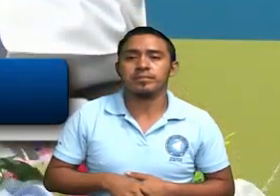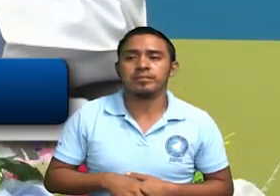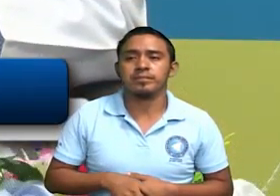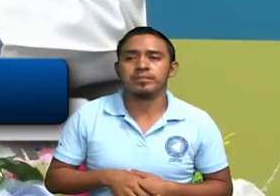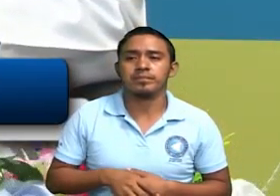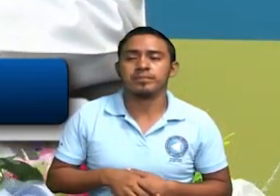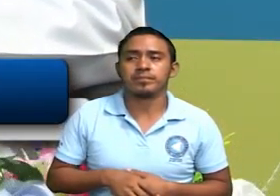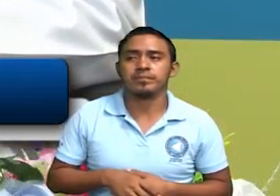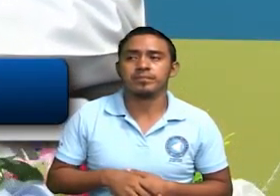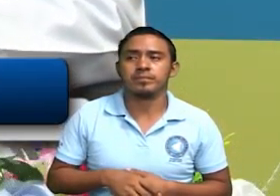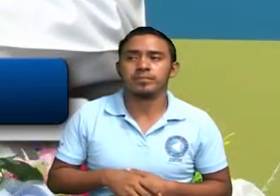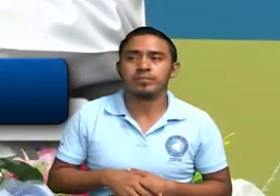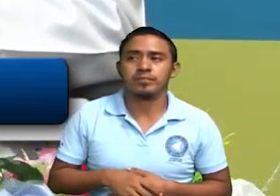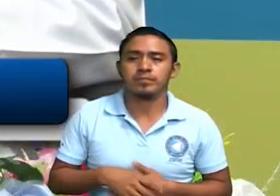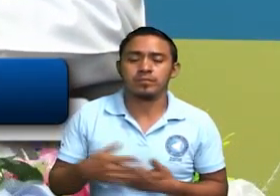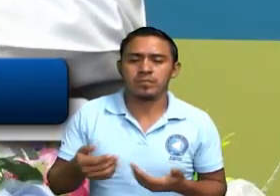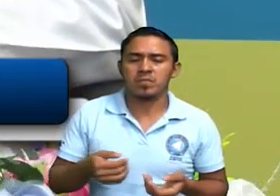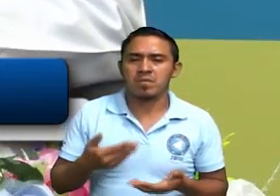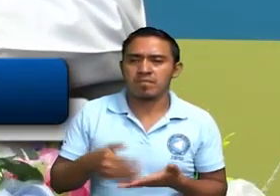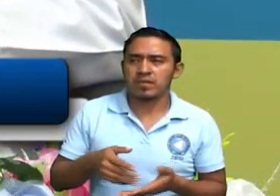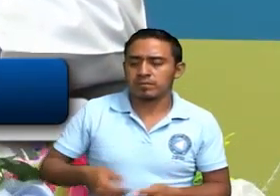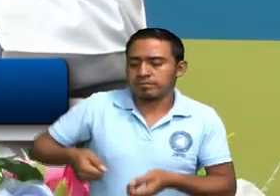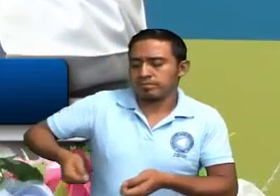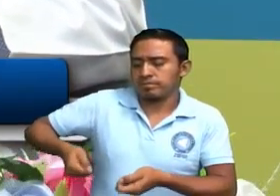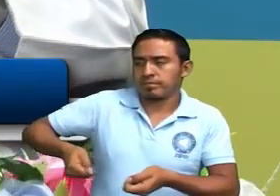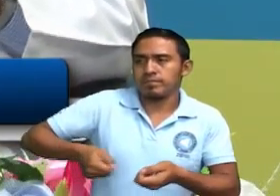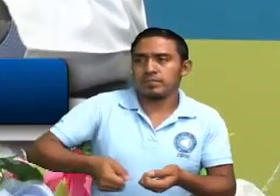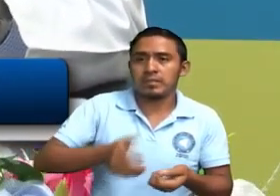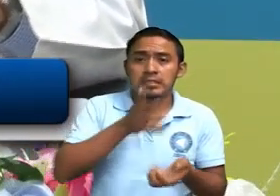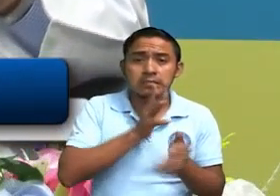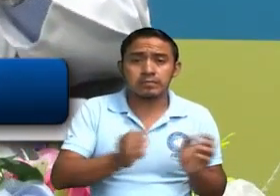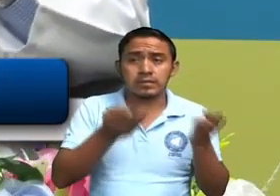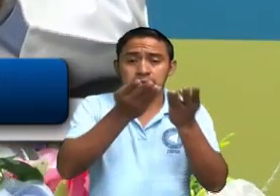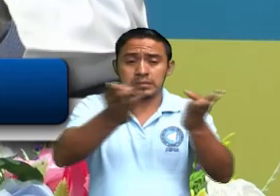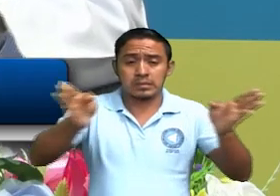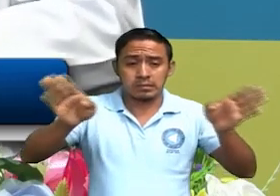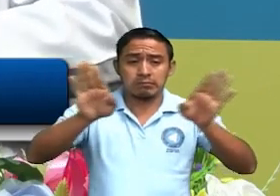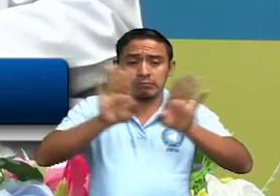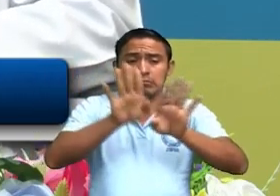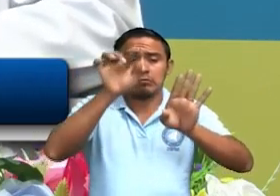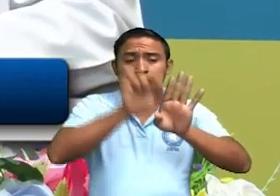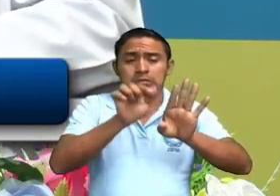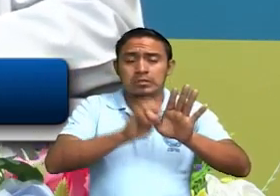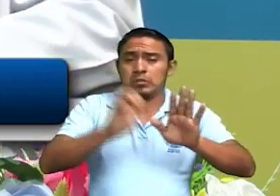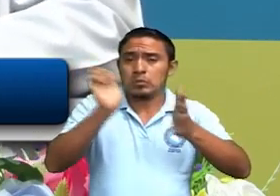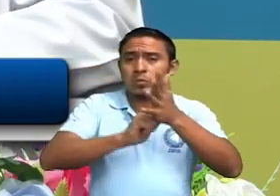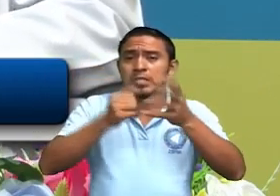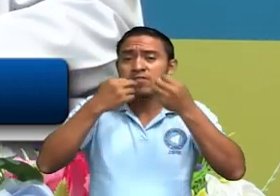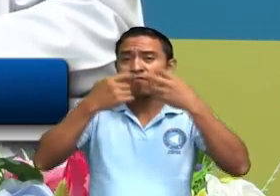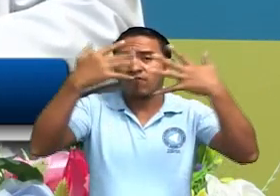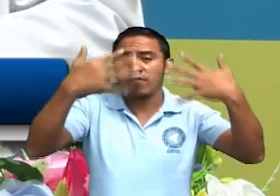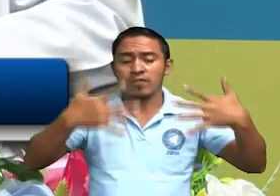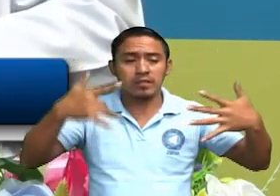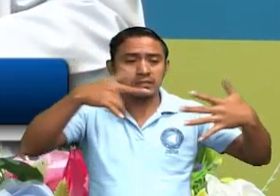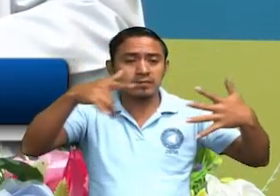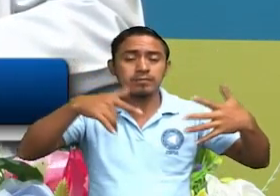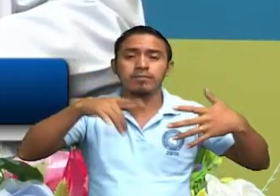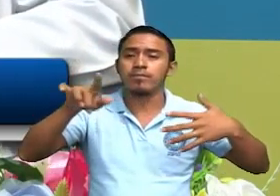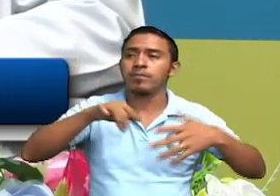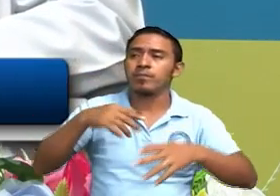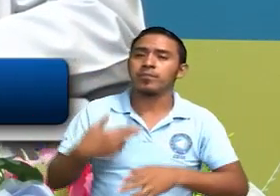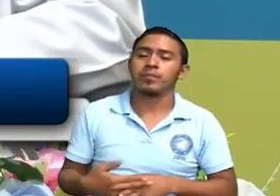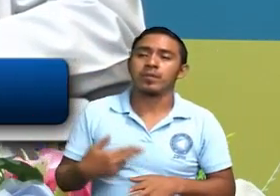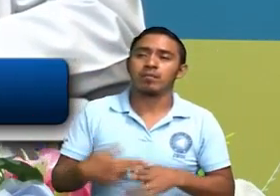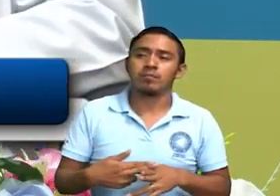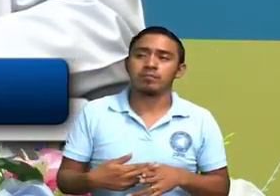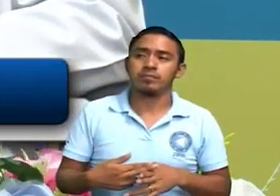que es con un equipo portátil, no es necesario meter al niño a una cabina. Entonces, a esto se llama